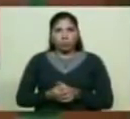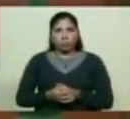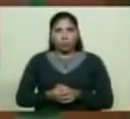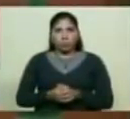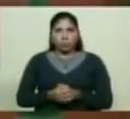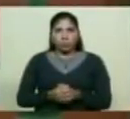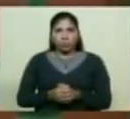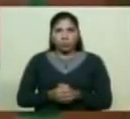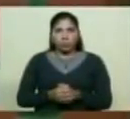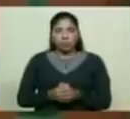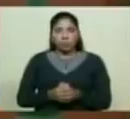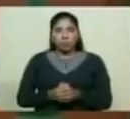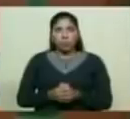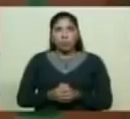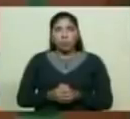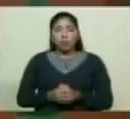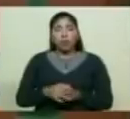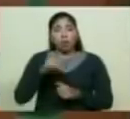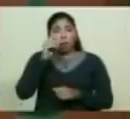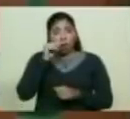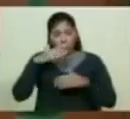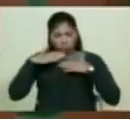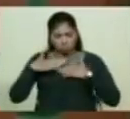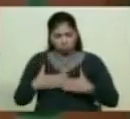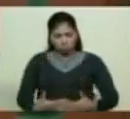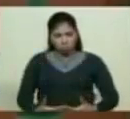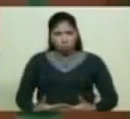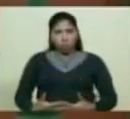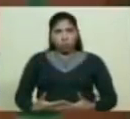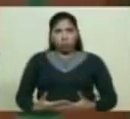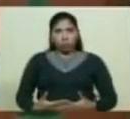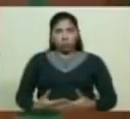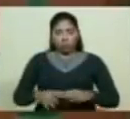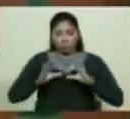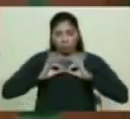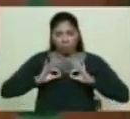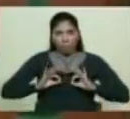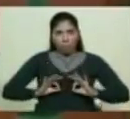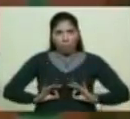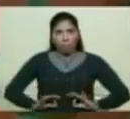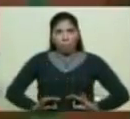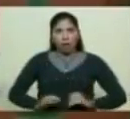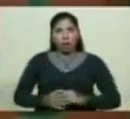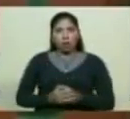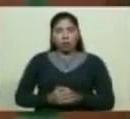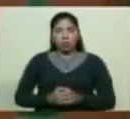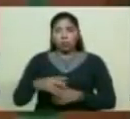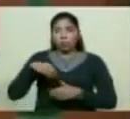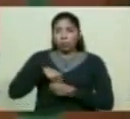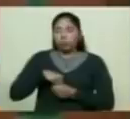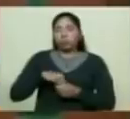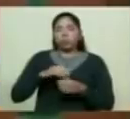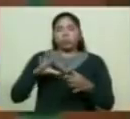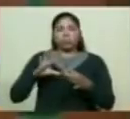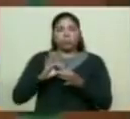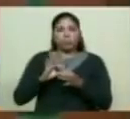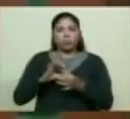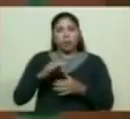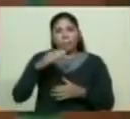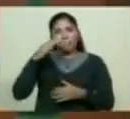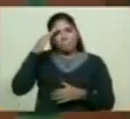fueron hombres de uniforme de camisa civil quienes juntos hicieron posible la independencia